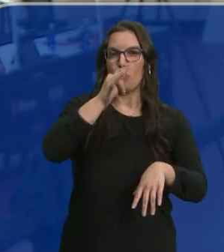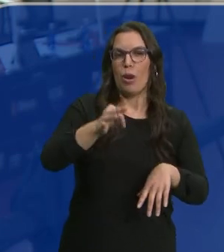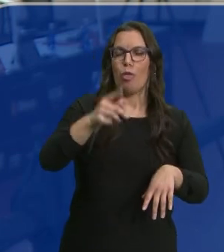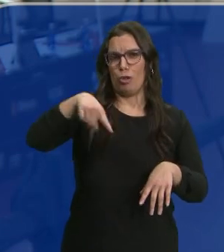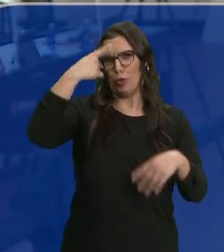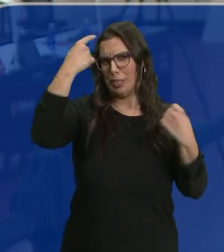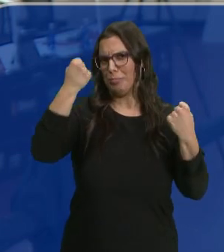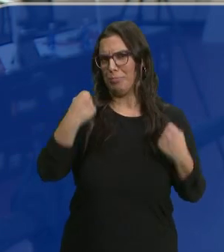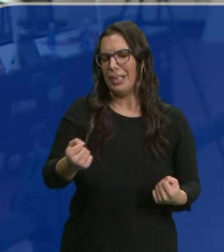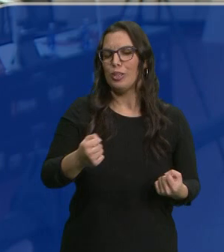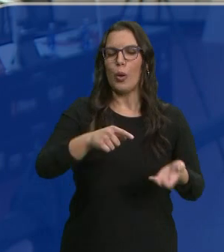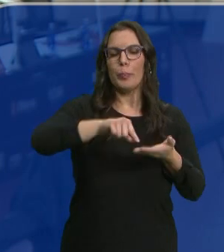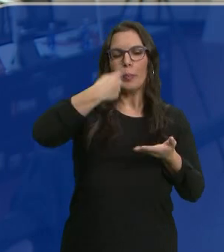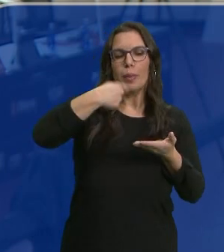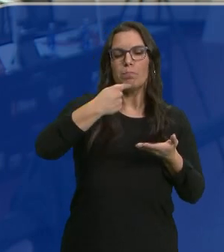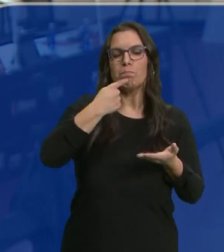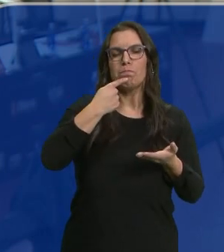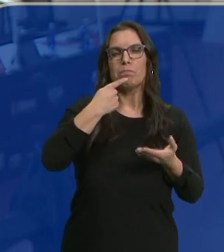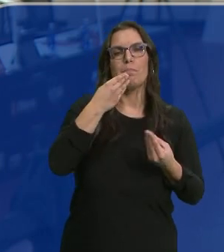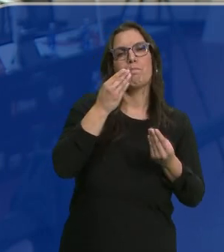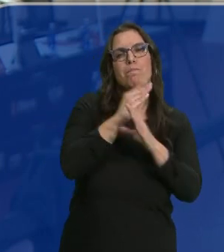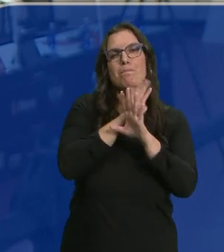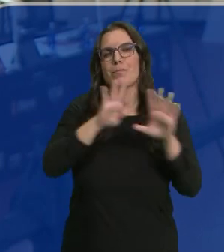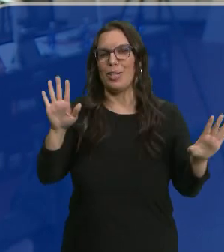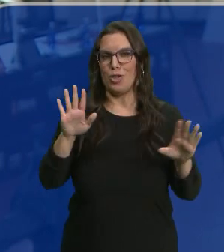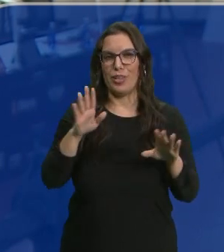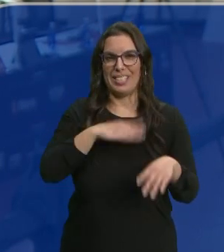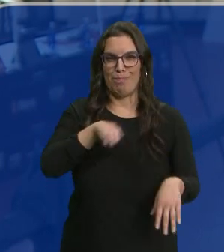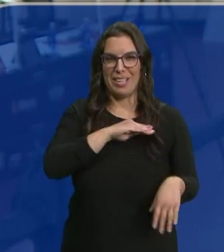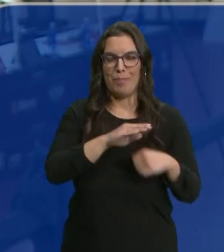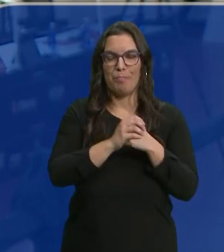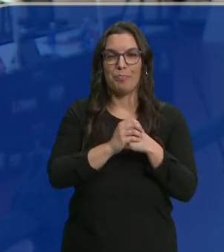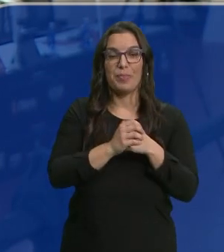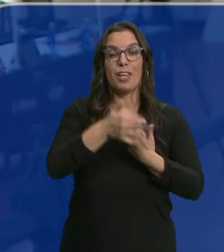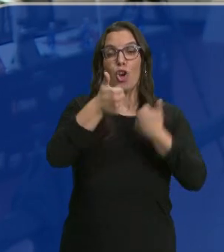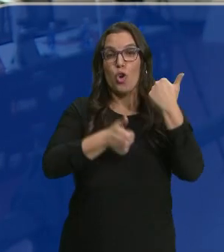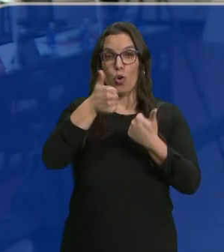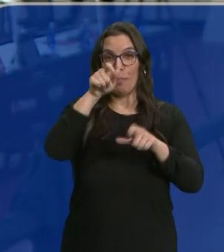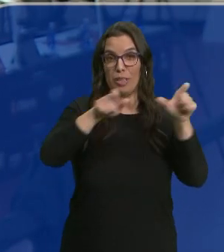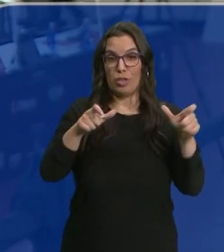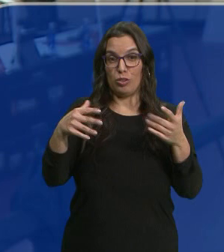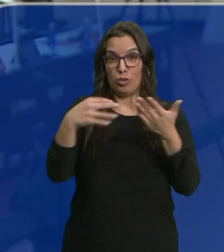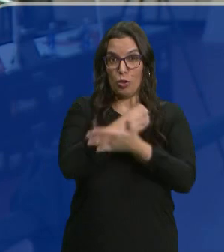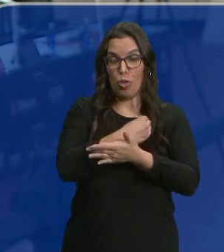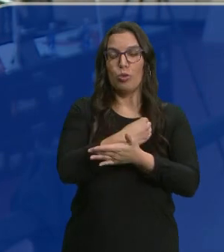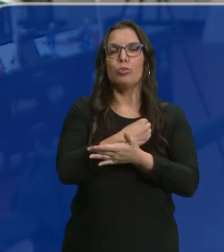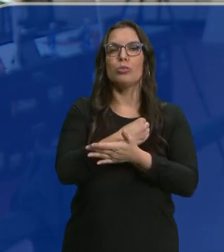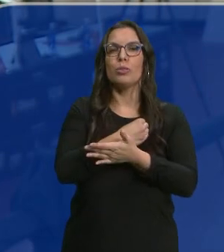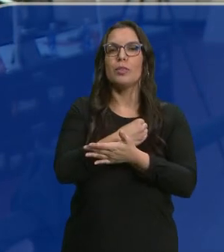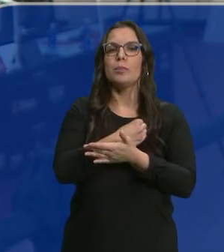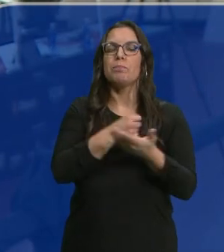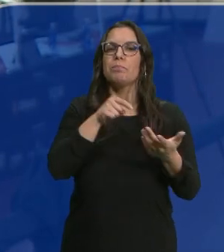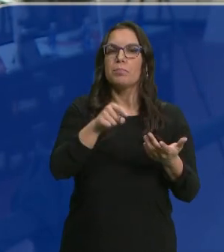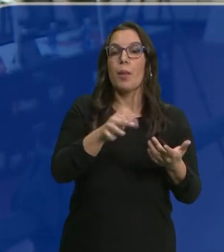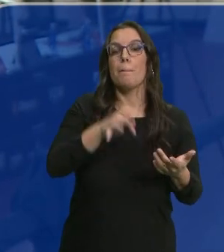paladares expertos, que su bocado es el más suculento de España. Todos los concursantes del campeonato